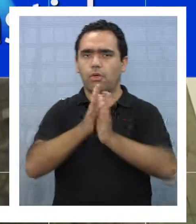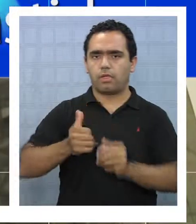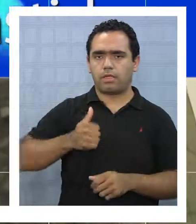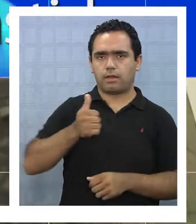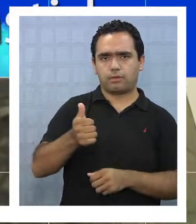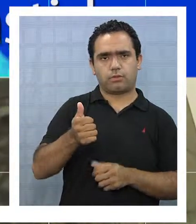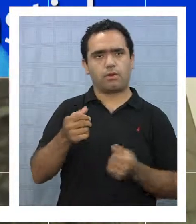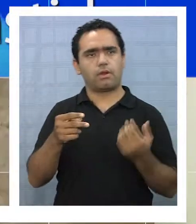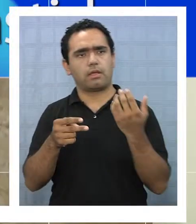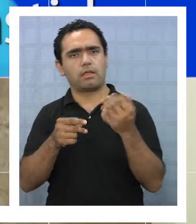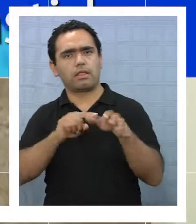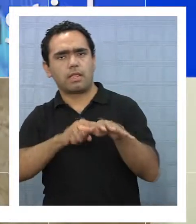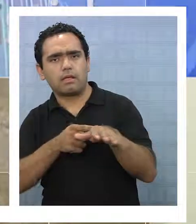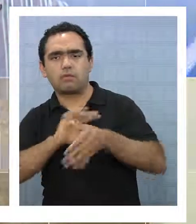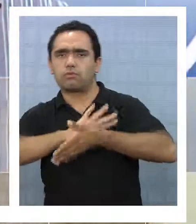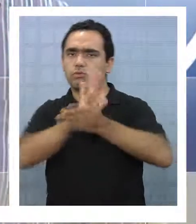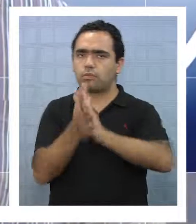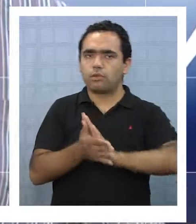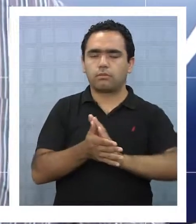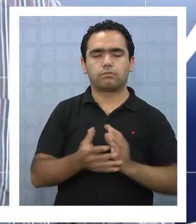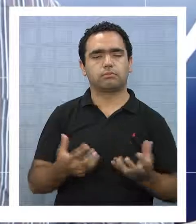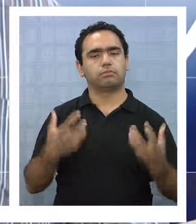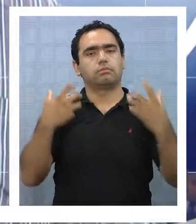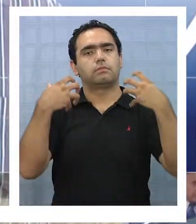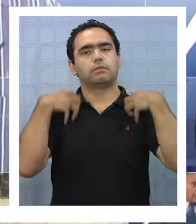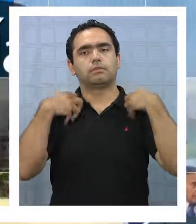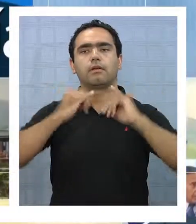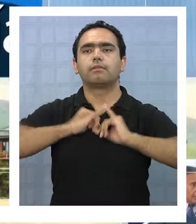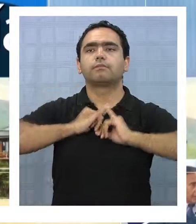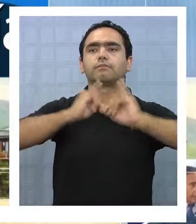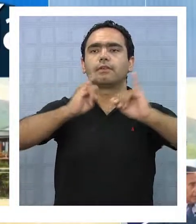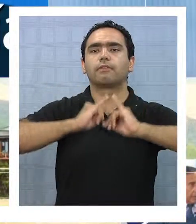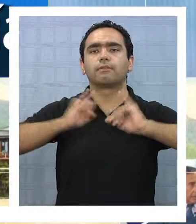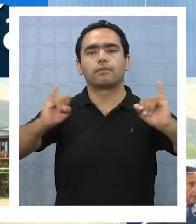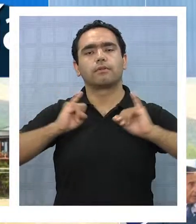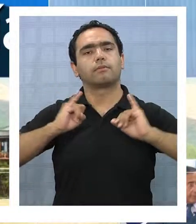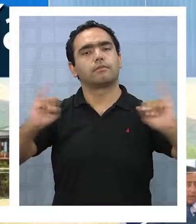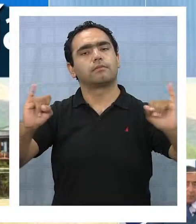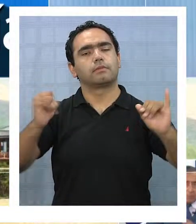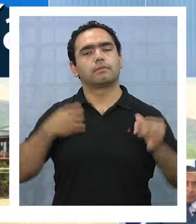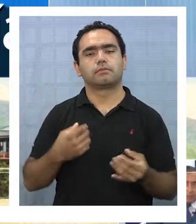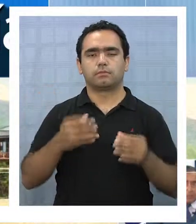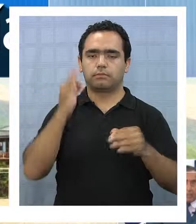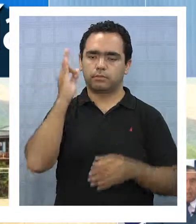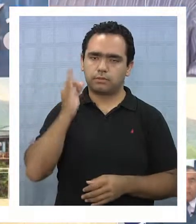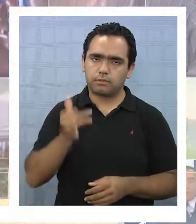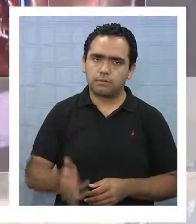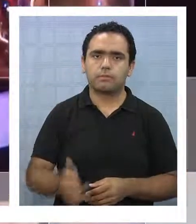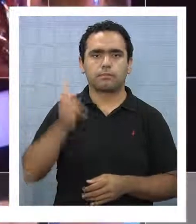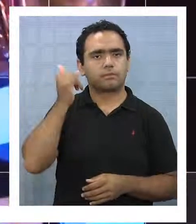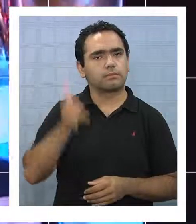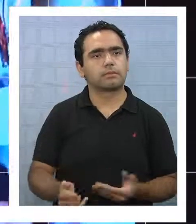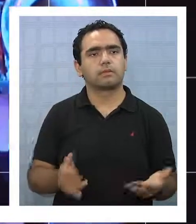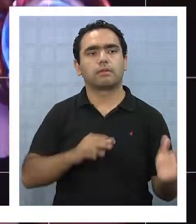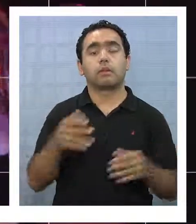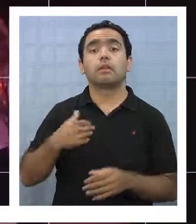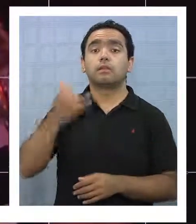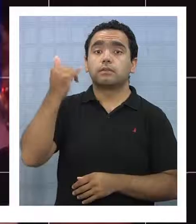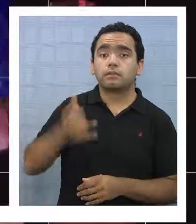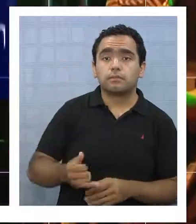directores y técnicos, todos comprometidos en la tarea de informar con independencia y pluralismo. Con el objetivo de seguir